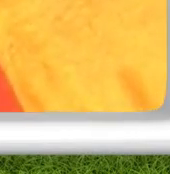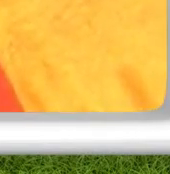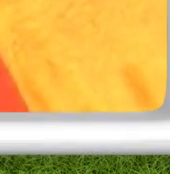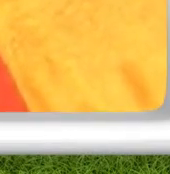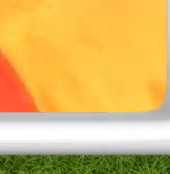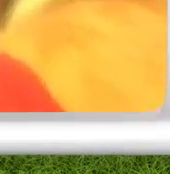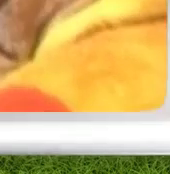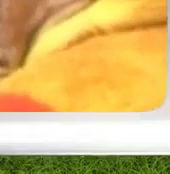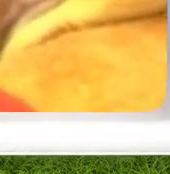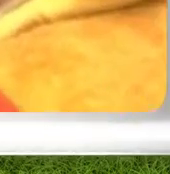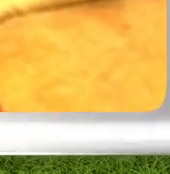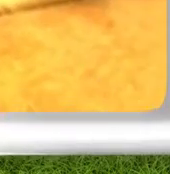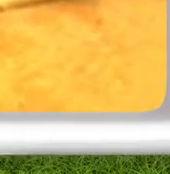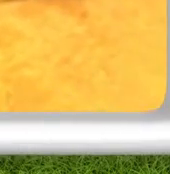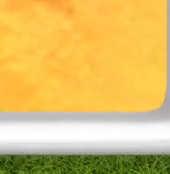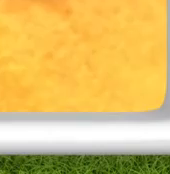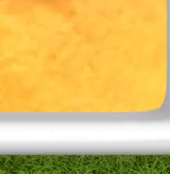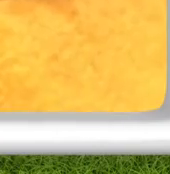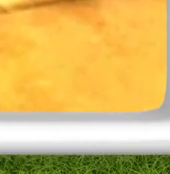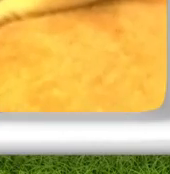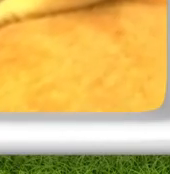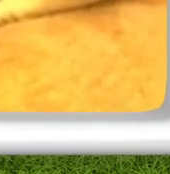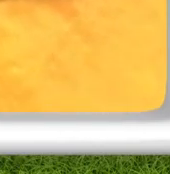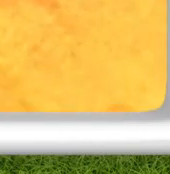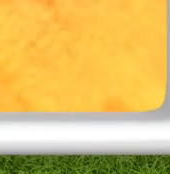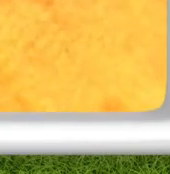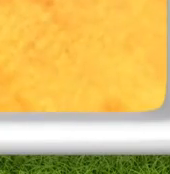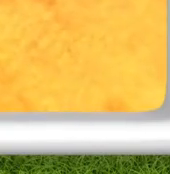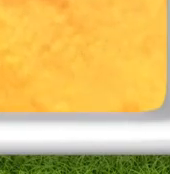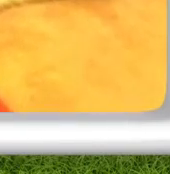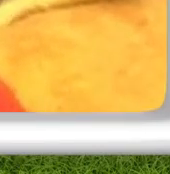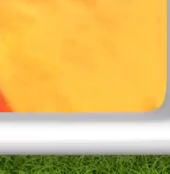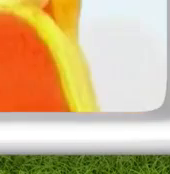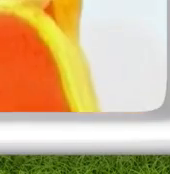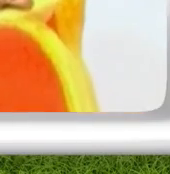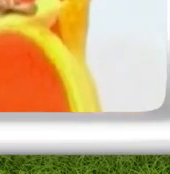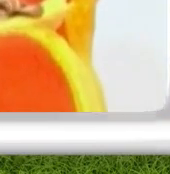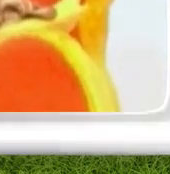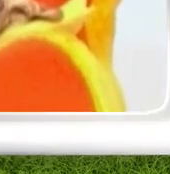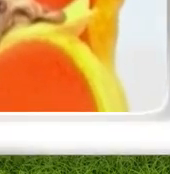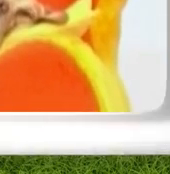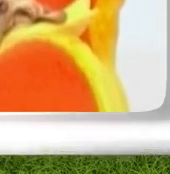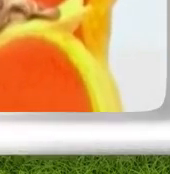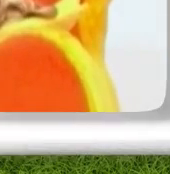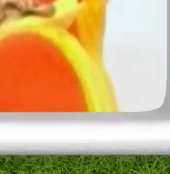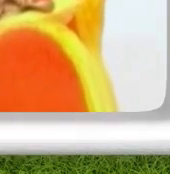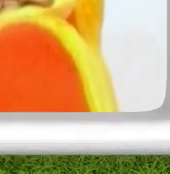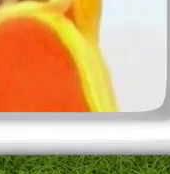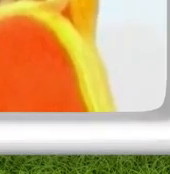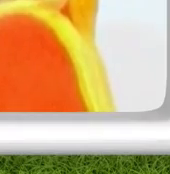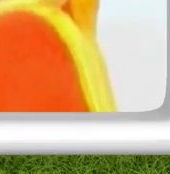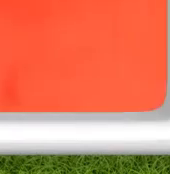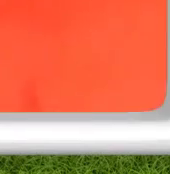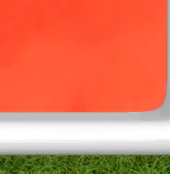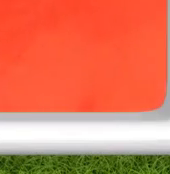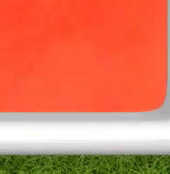de perro? Usted ríase. ¡Ay, cara de perro! ¡Doctor! Tiene razón, tiene cara de